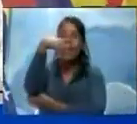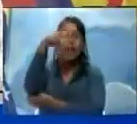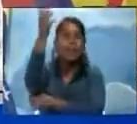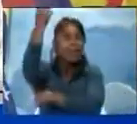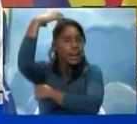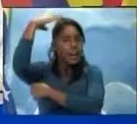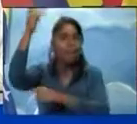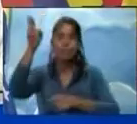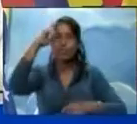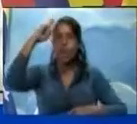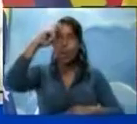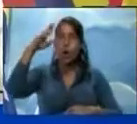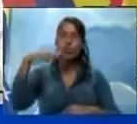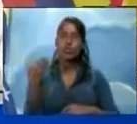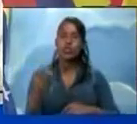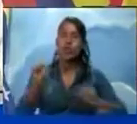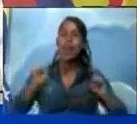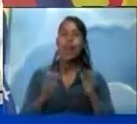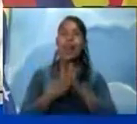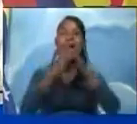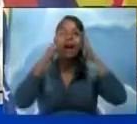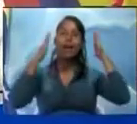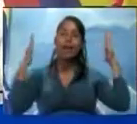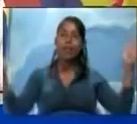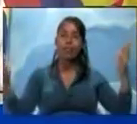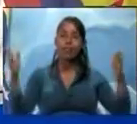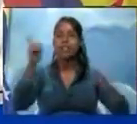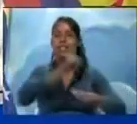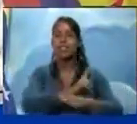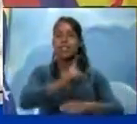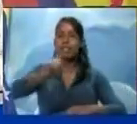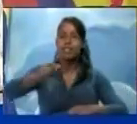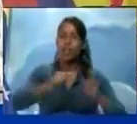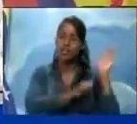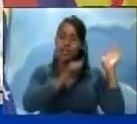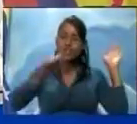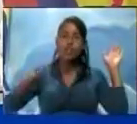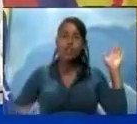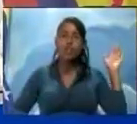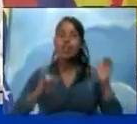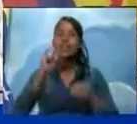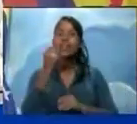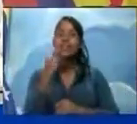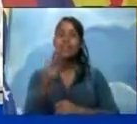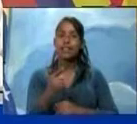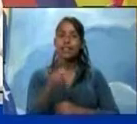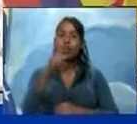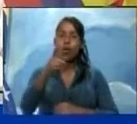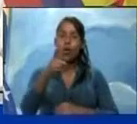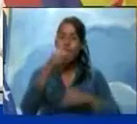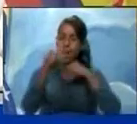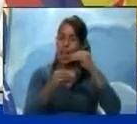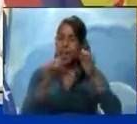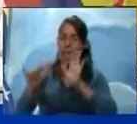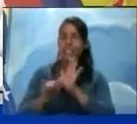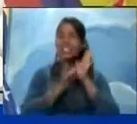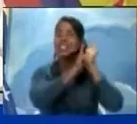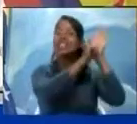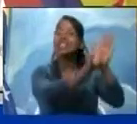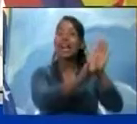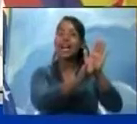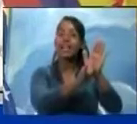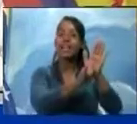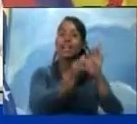rey reconoció la grandeza del Señor y dijo, Él hace